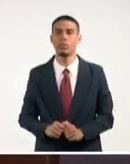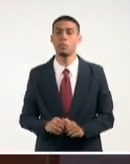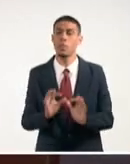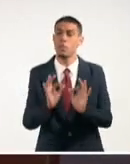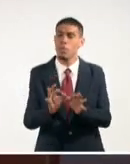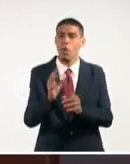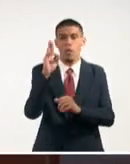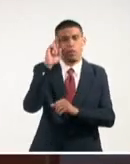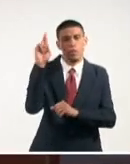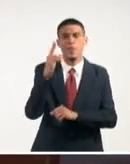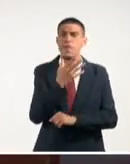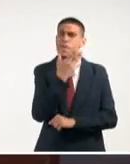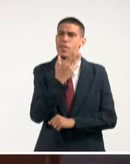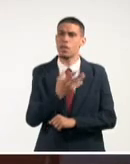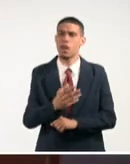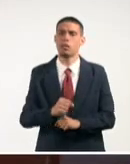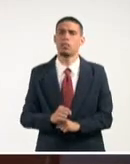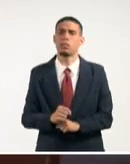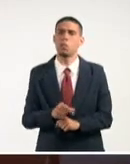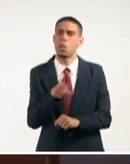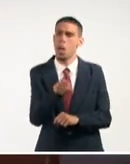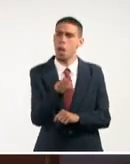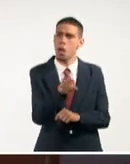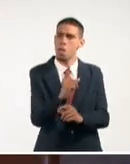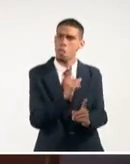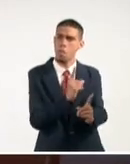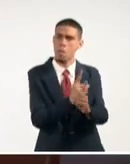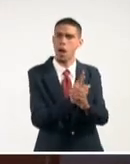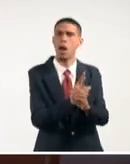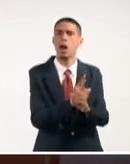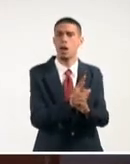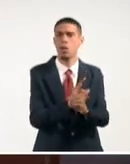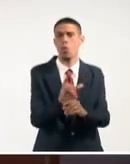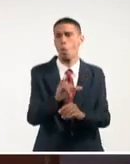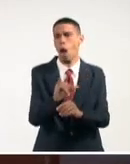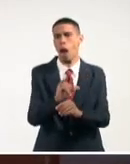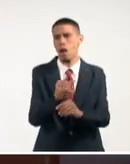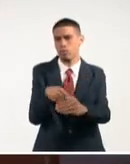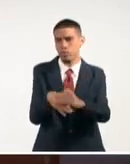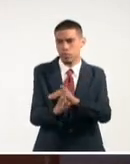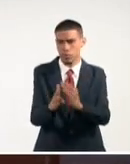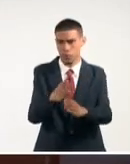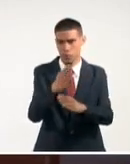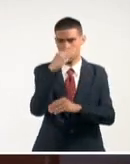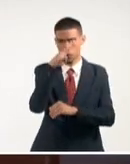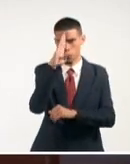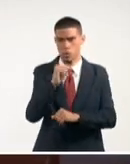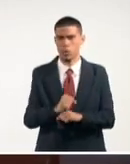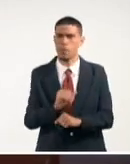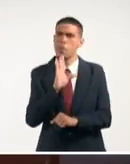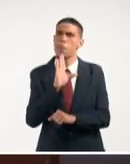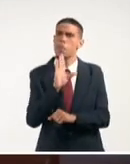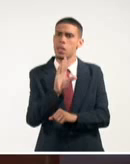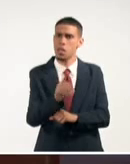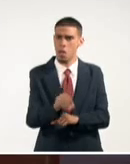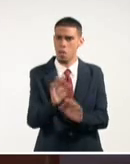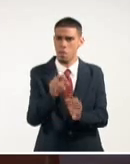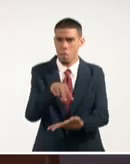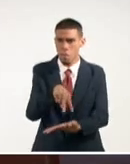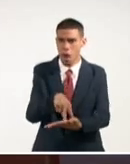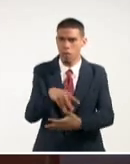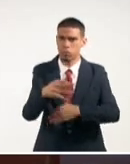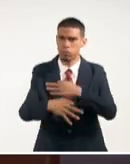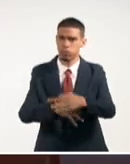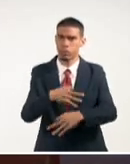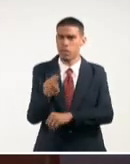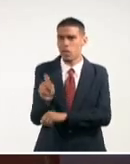Fidel, cuando se encontraba a las puertas de Santiago, afirmó en su alocución por